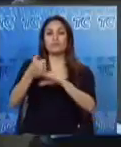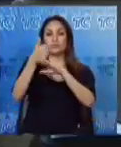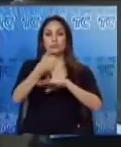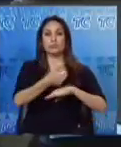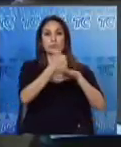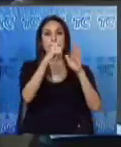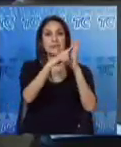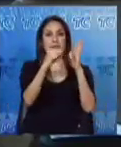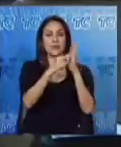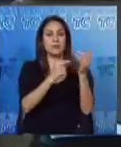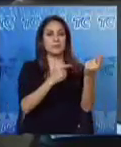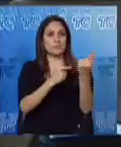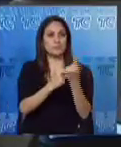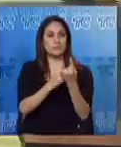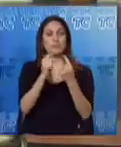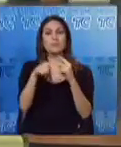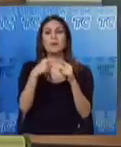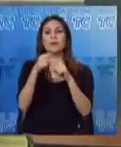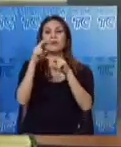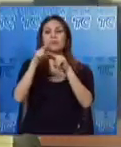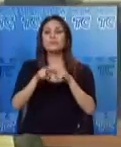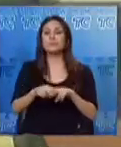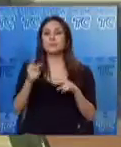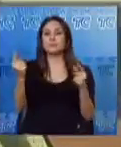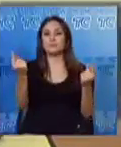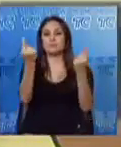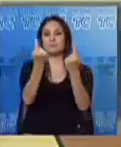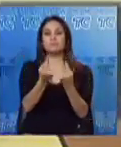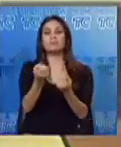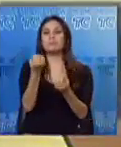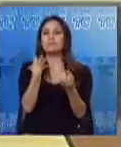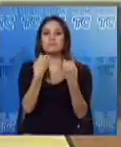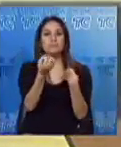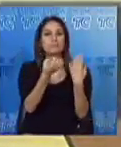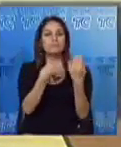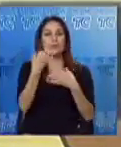SRI y de la Unidad de Análisis Financiero en la Comisión de Fiscalización. Cristian Hidalgo, TC Televisión.